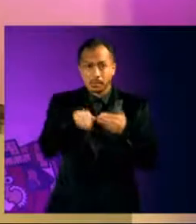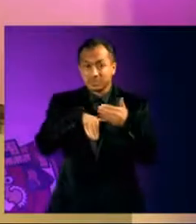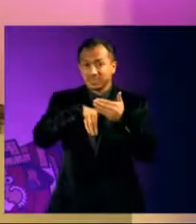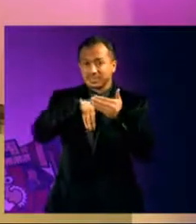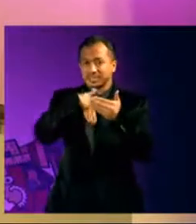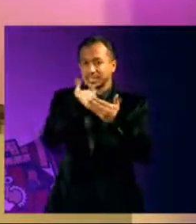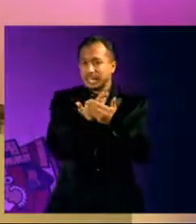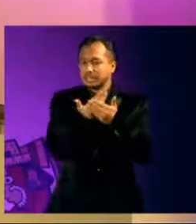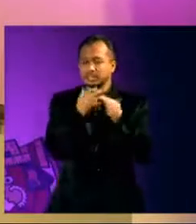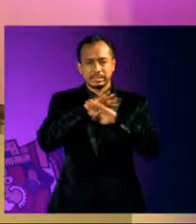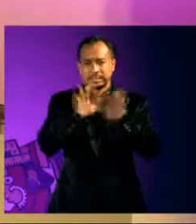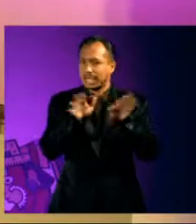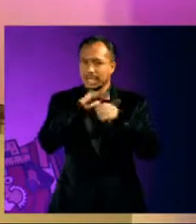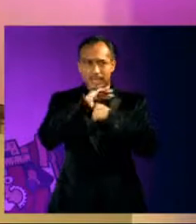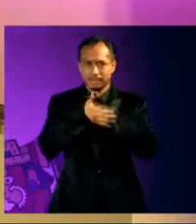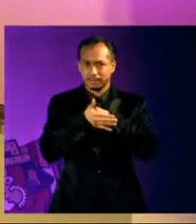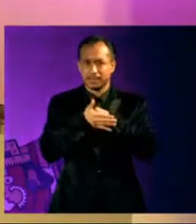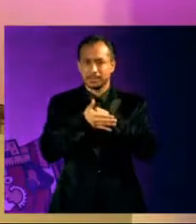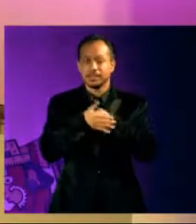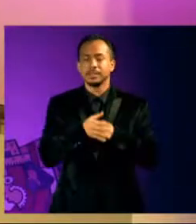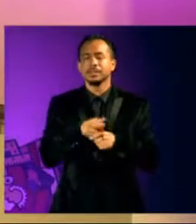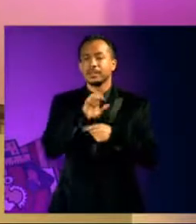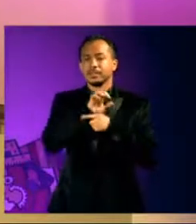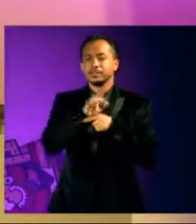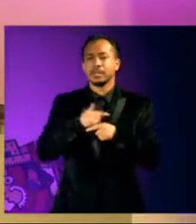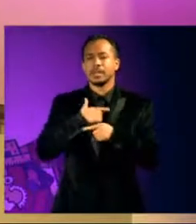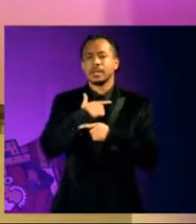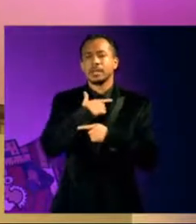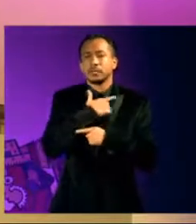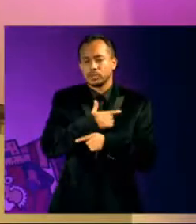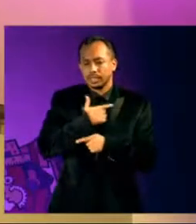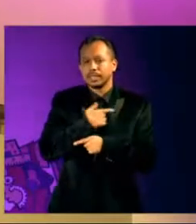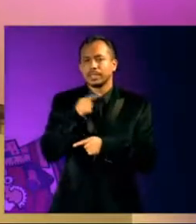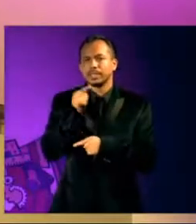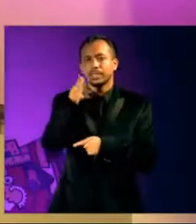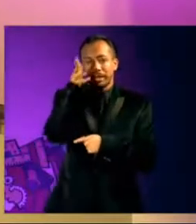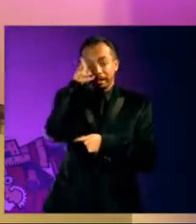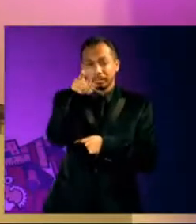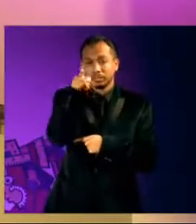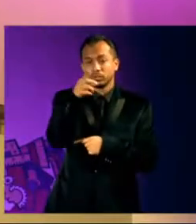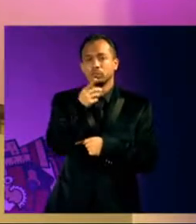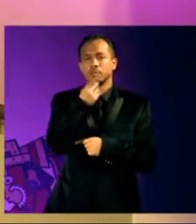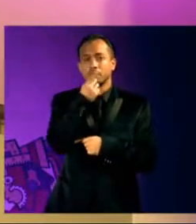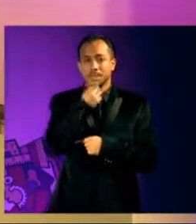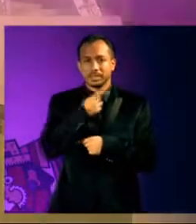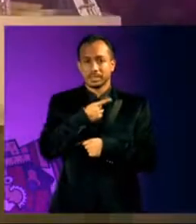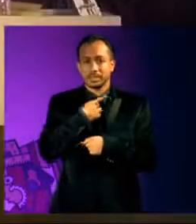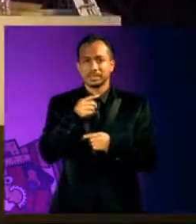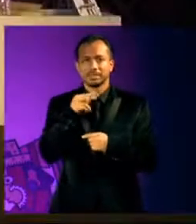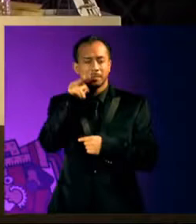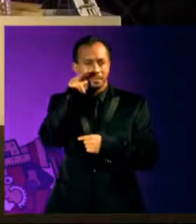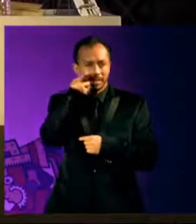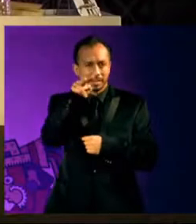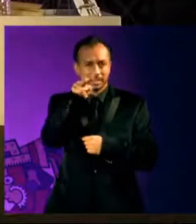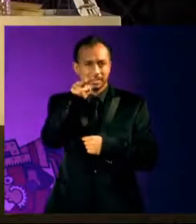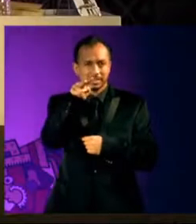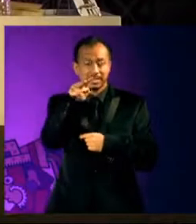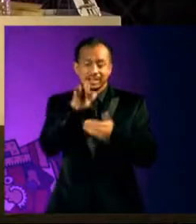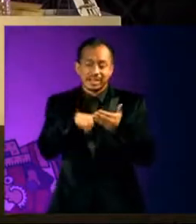me gustaría que me platicaron un poco como de eso como de esa vivencia de ver caer a los viejos